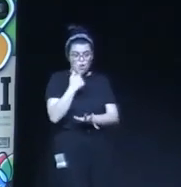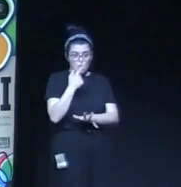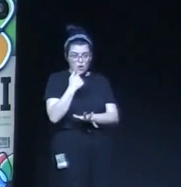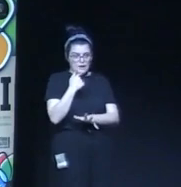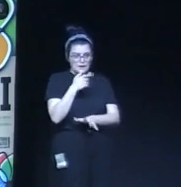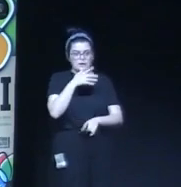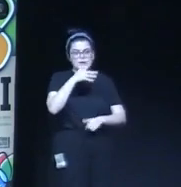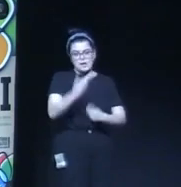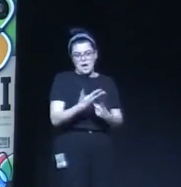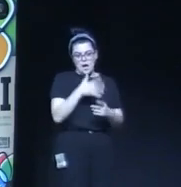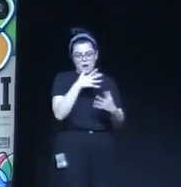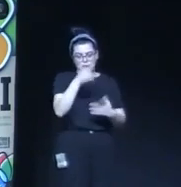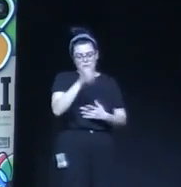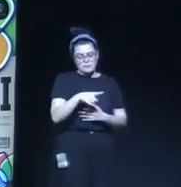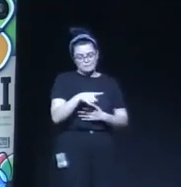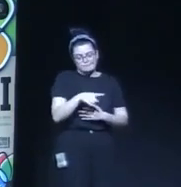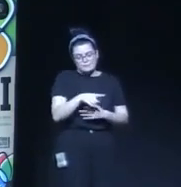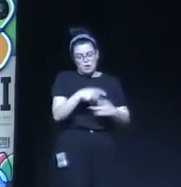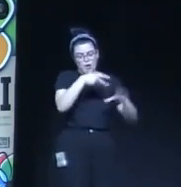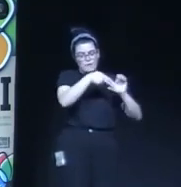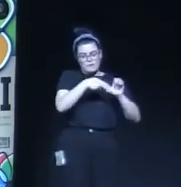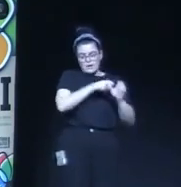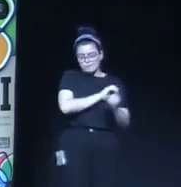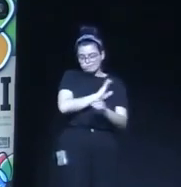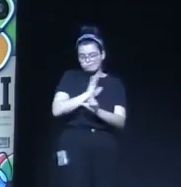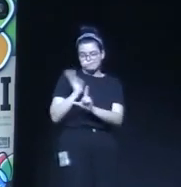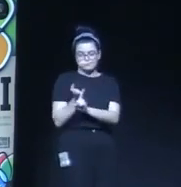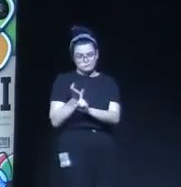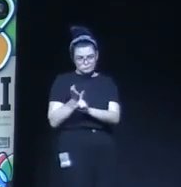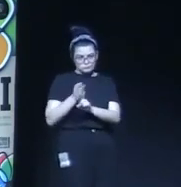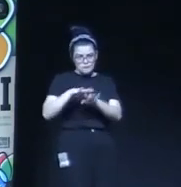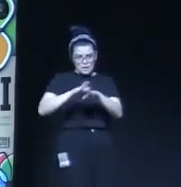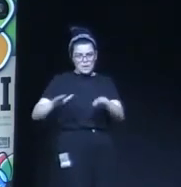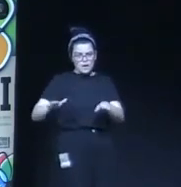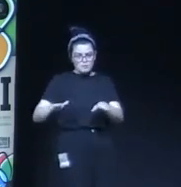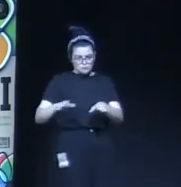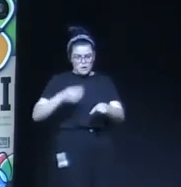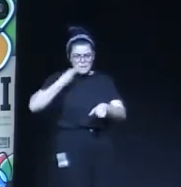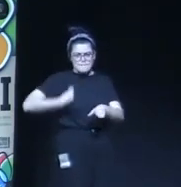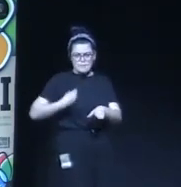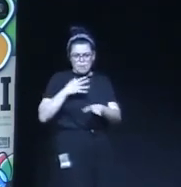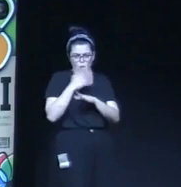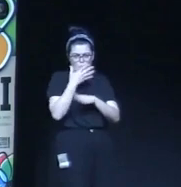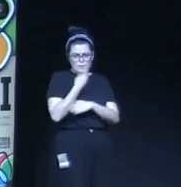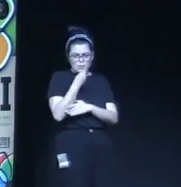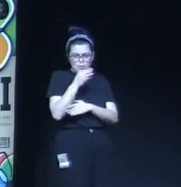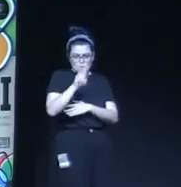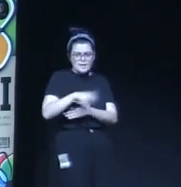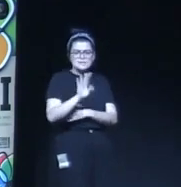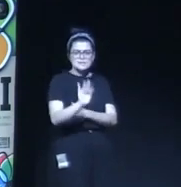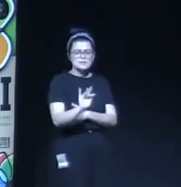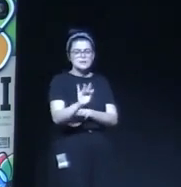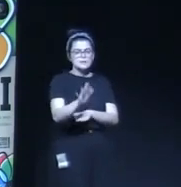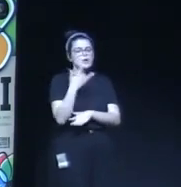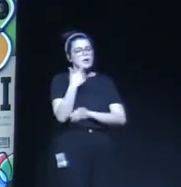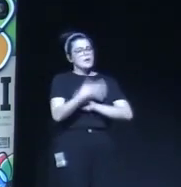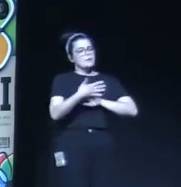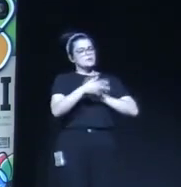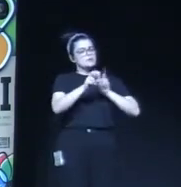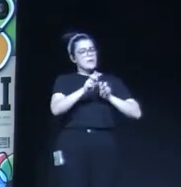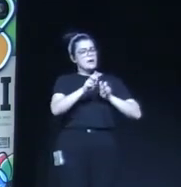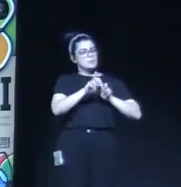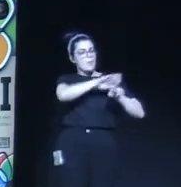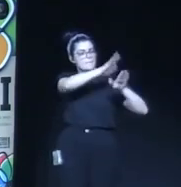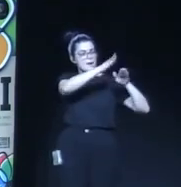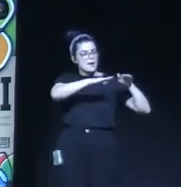el impacto de la refinería. No quita que sigue siendo una playa muy bonita, y cuando se habla del paisaje,